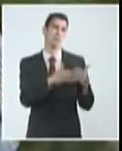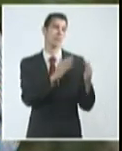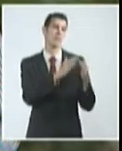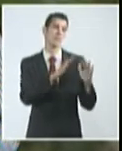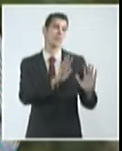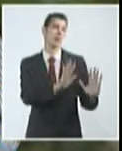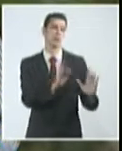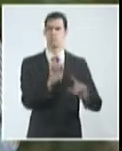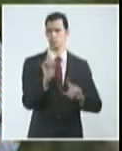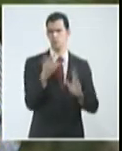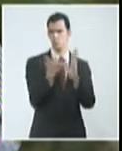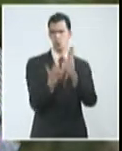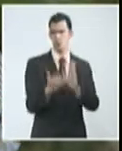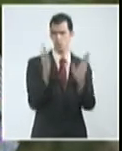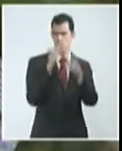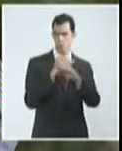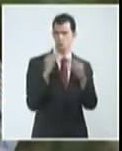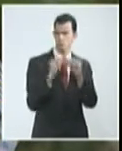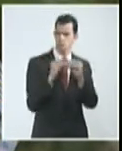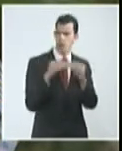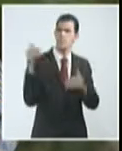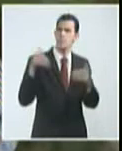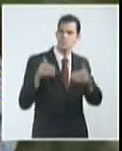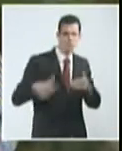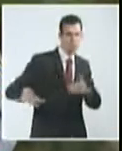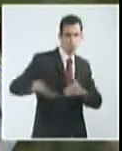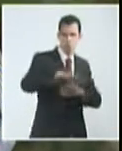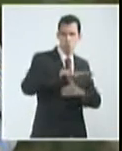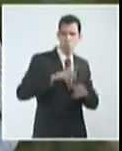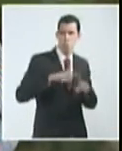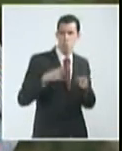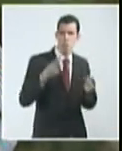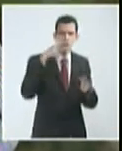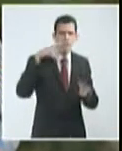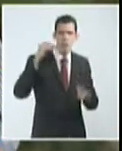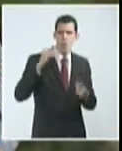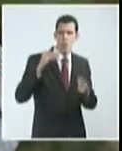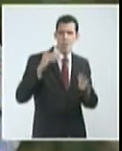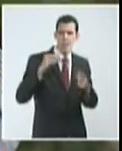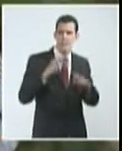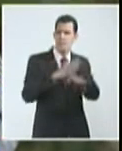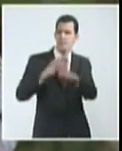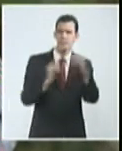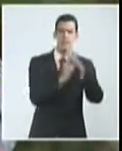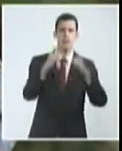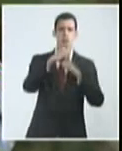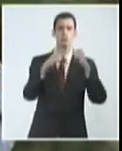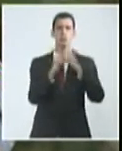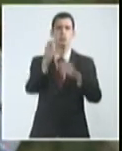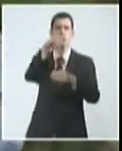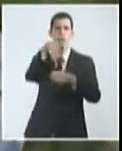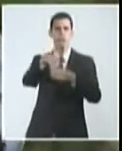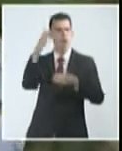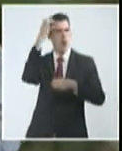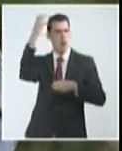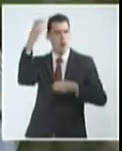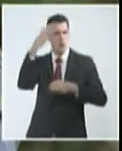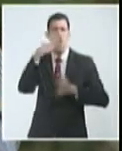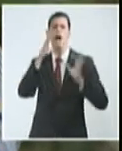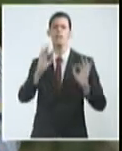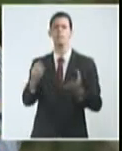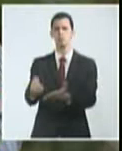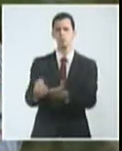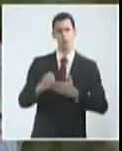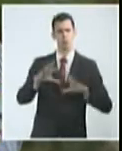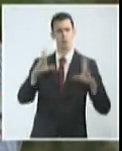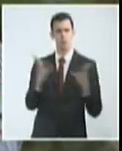un elemento de construcción de la responsabilidad social que debe tener todo el sistema institucional, todos los actores